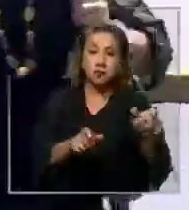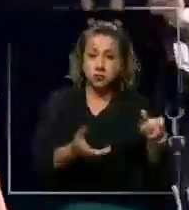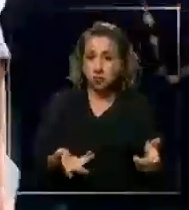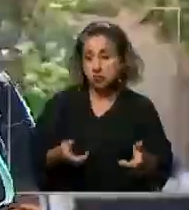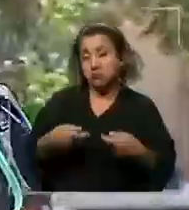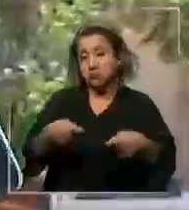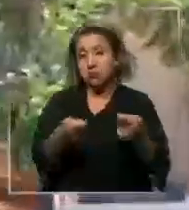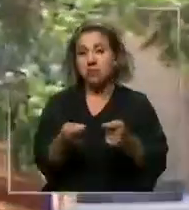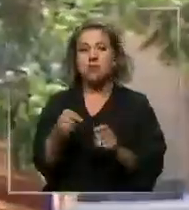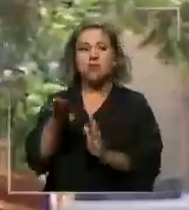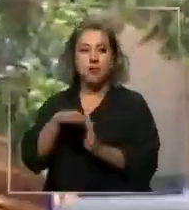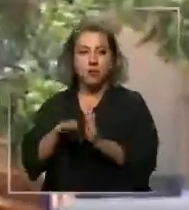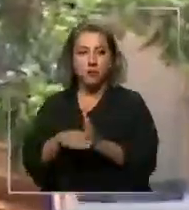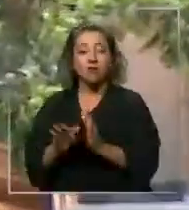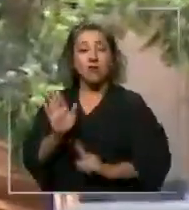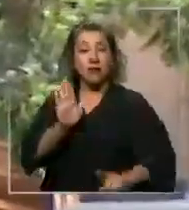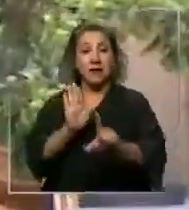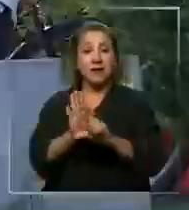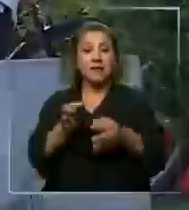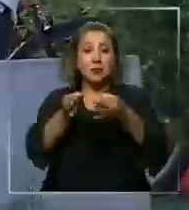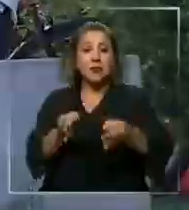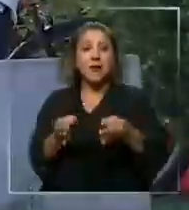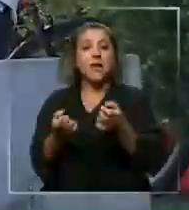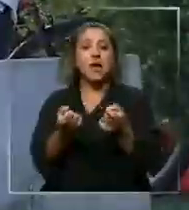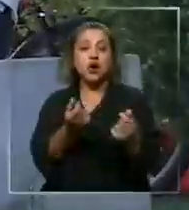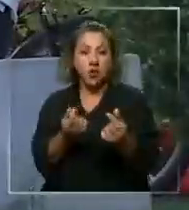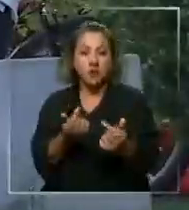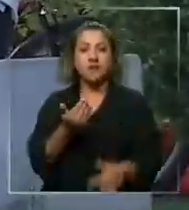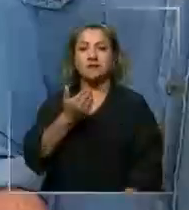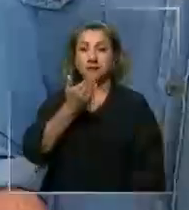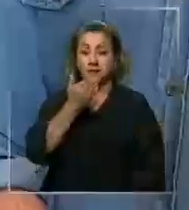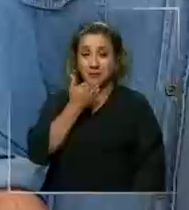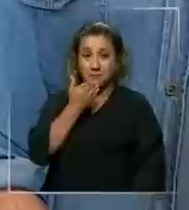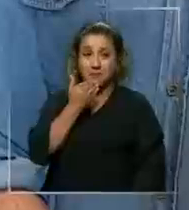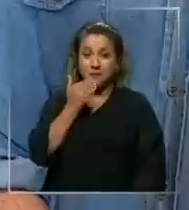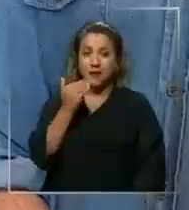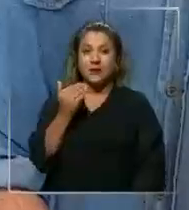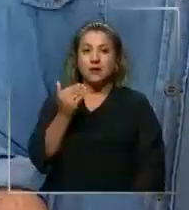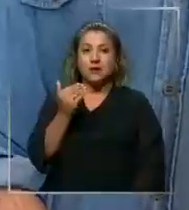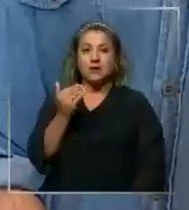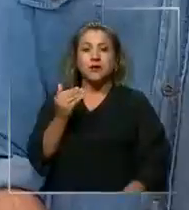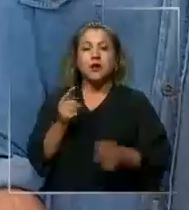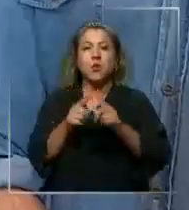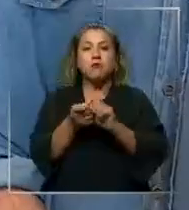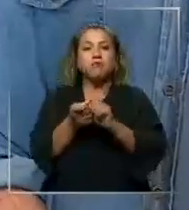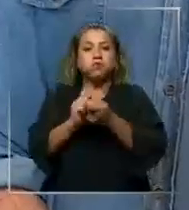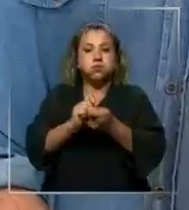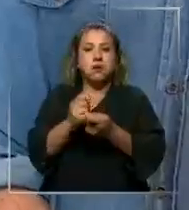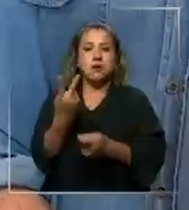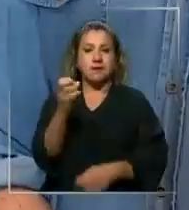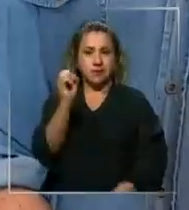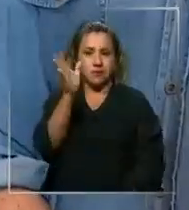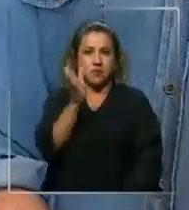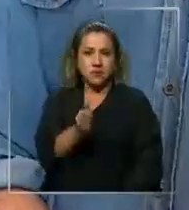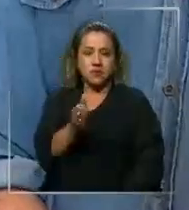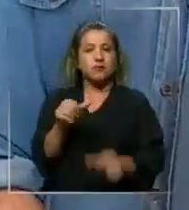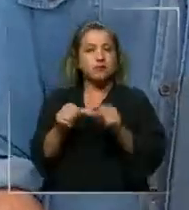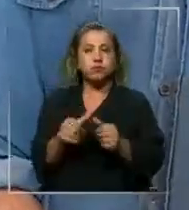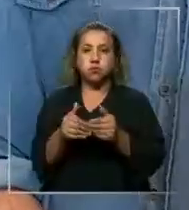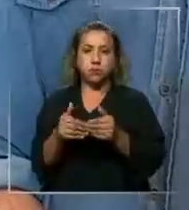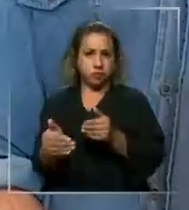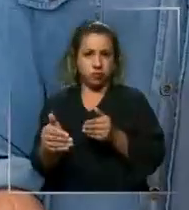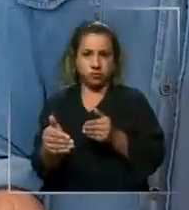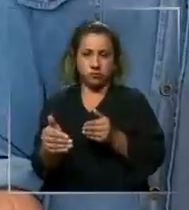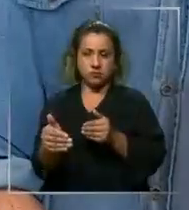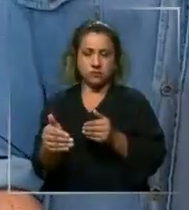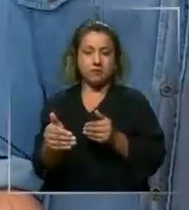y además como saben la ley de seguridad económica va a establecer también un reajuste del 20% permanentemente